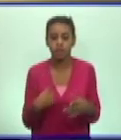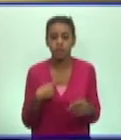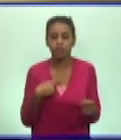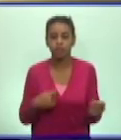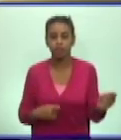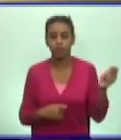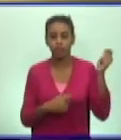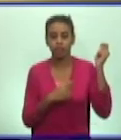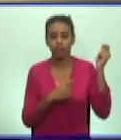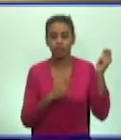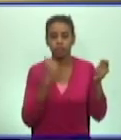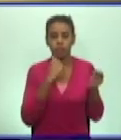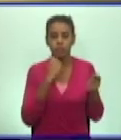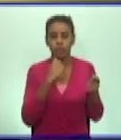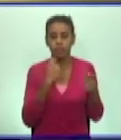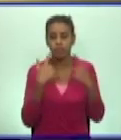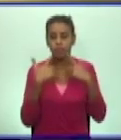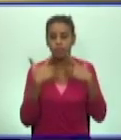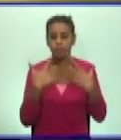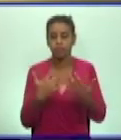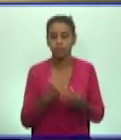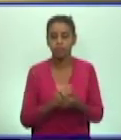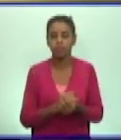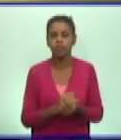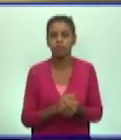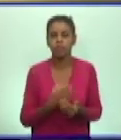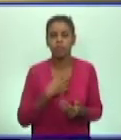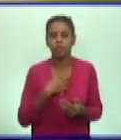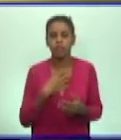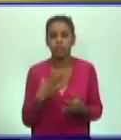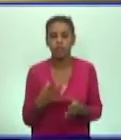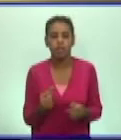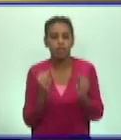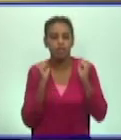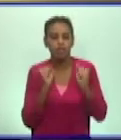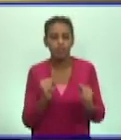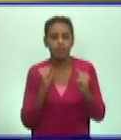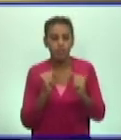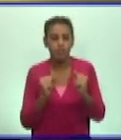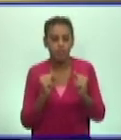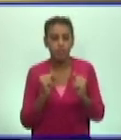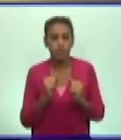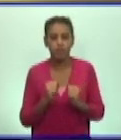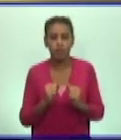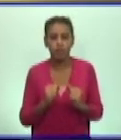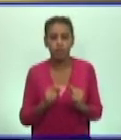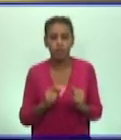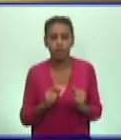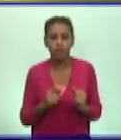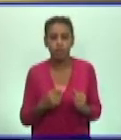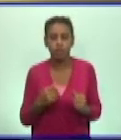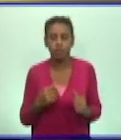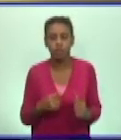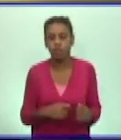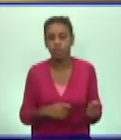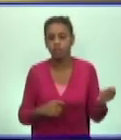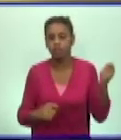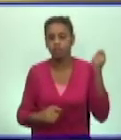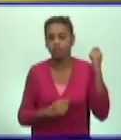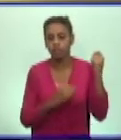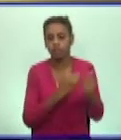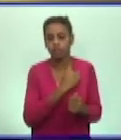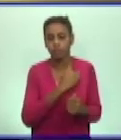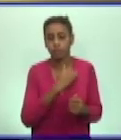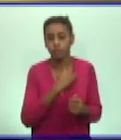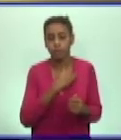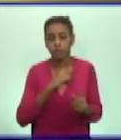para 1960 los Estados Unidos tenía ya en su poder un fuerte poderío militar para enfrentar cualquier tipo de guerra.